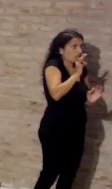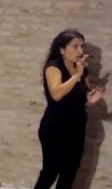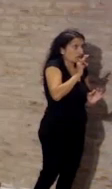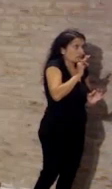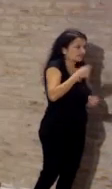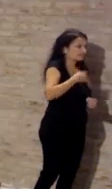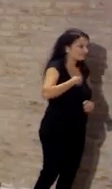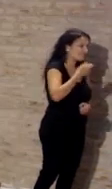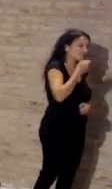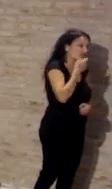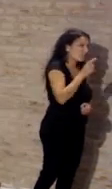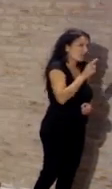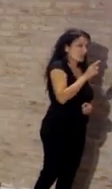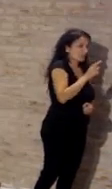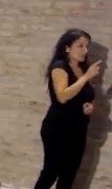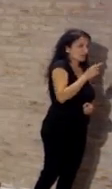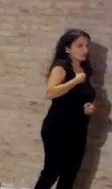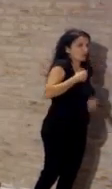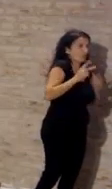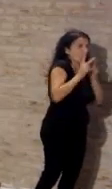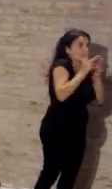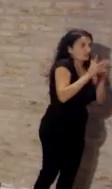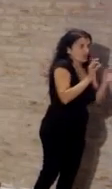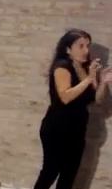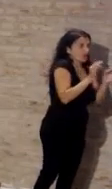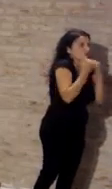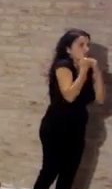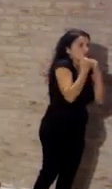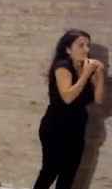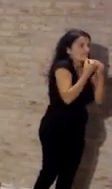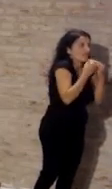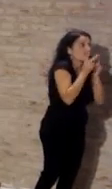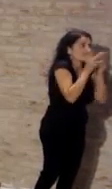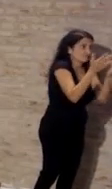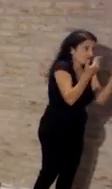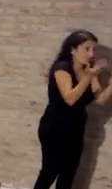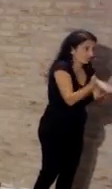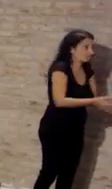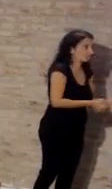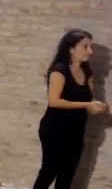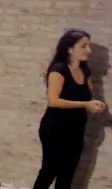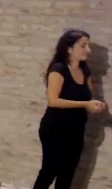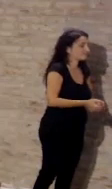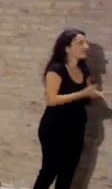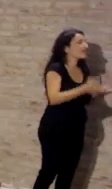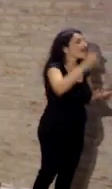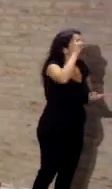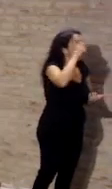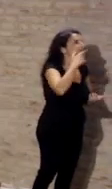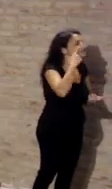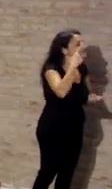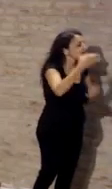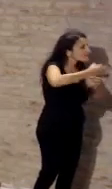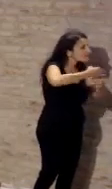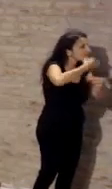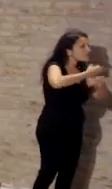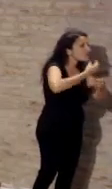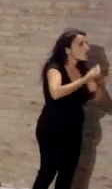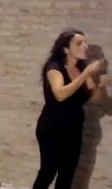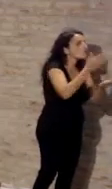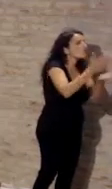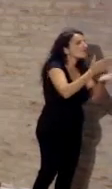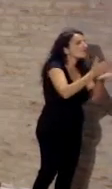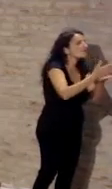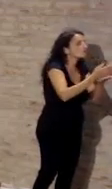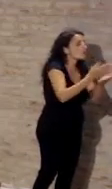gustaba tanto esto pero bueno pensé que no se podía decir y no lo decía la esi nos da pautas para saber cuáles son nuestros derechos